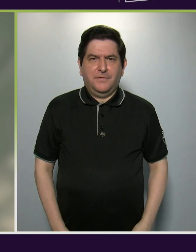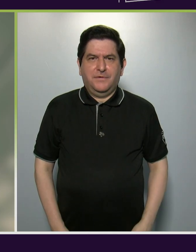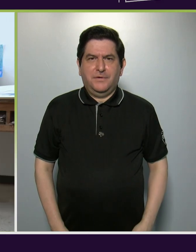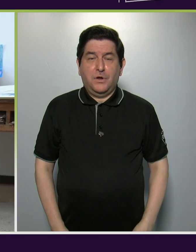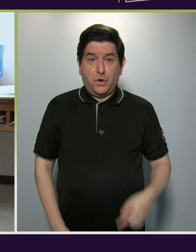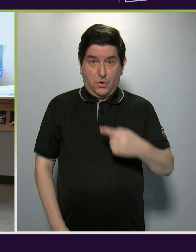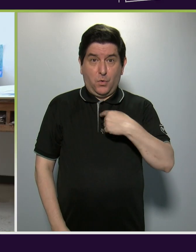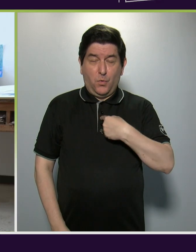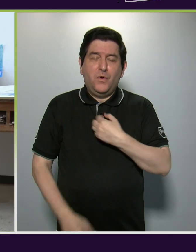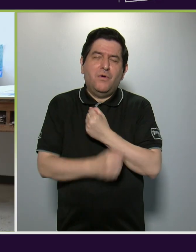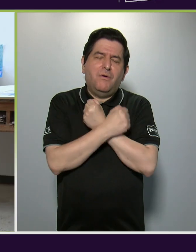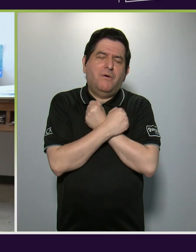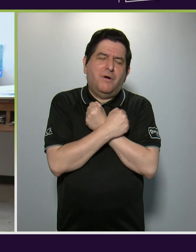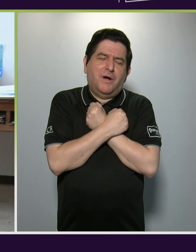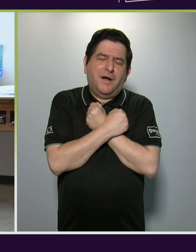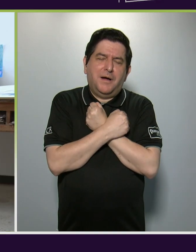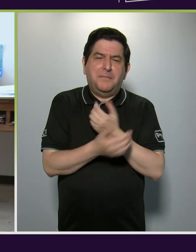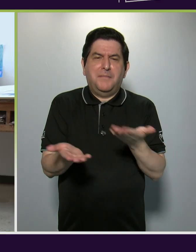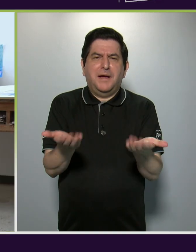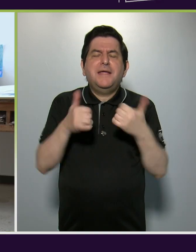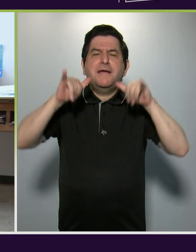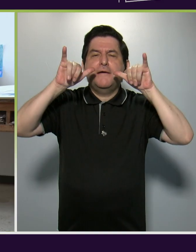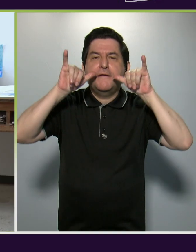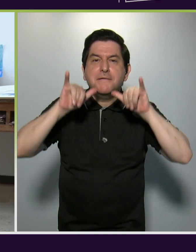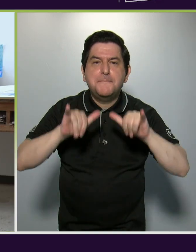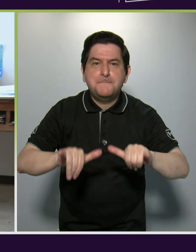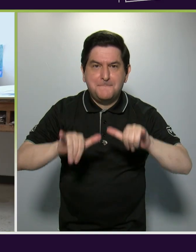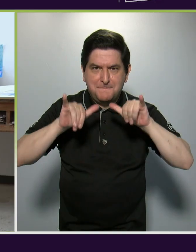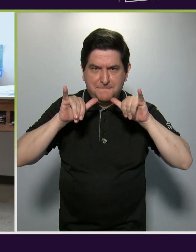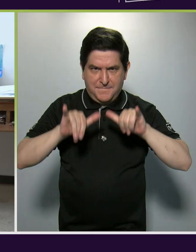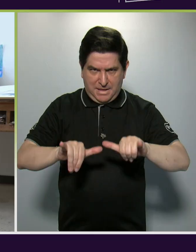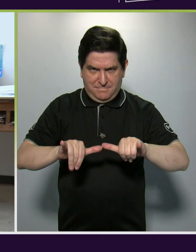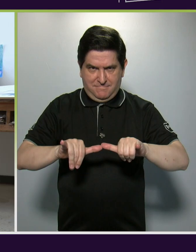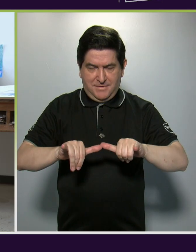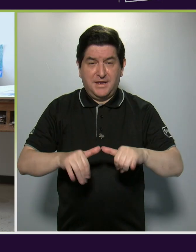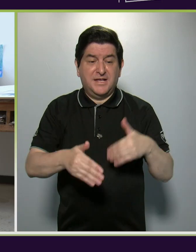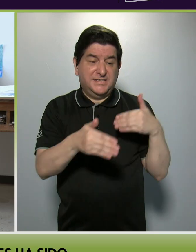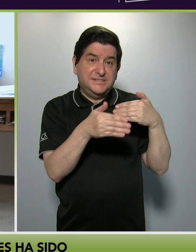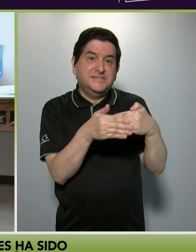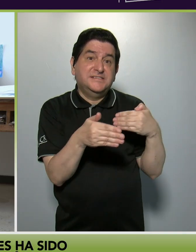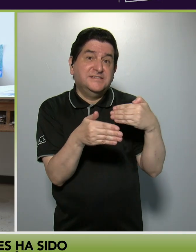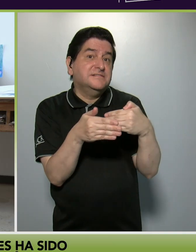porque lo queremos y lo queremos retener, tener cerca.